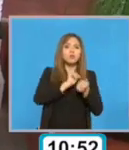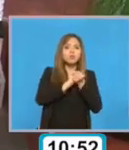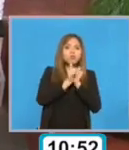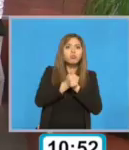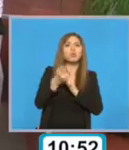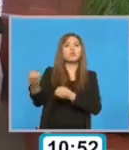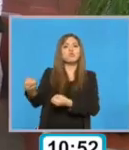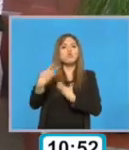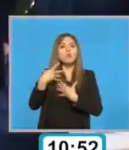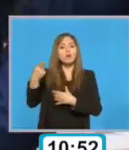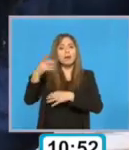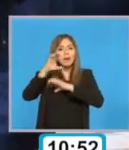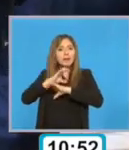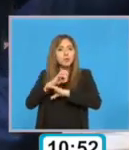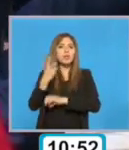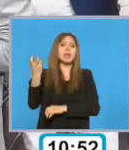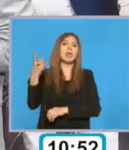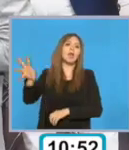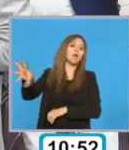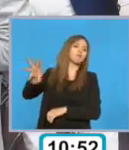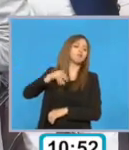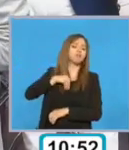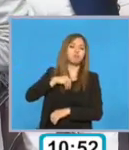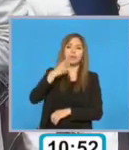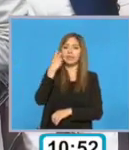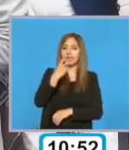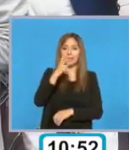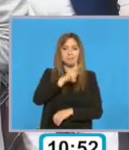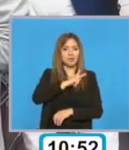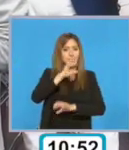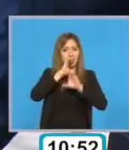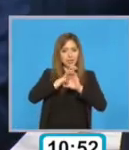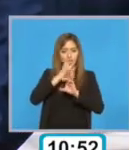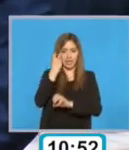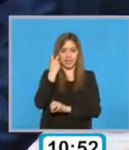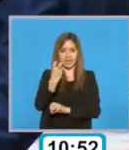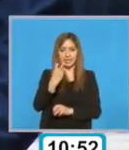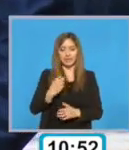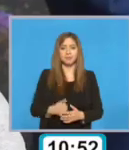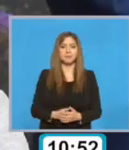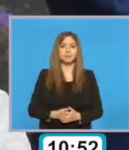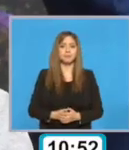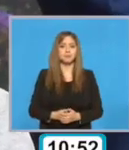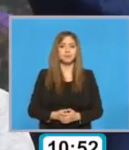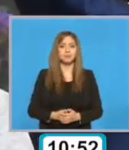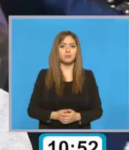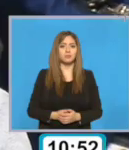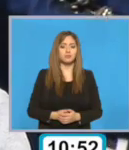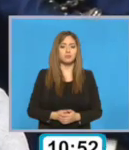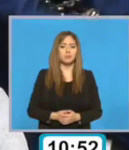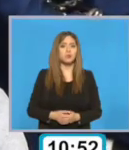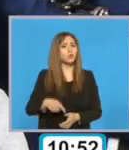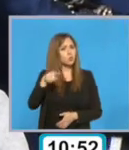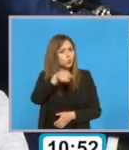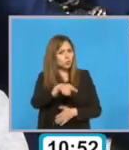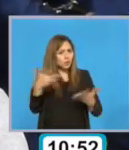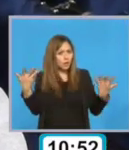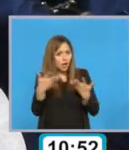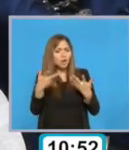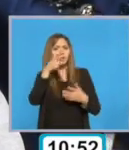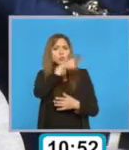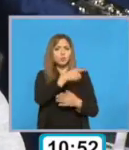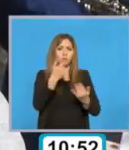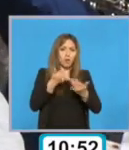esta canción Y 2 dijiste, meses después. Es mía, la Dije, voy a grabar. esta es mía, de aquí soy. Oye, ¿y te involucras tanto en la producción de